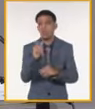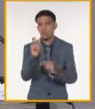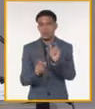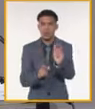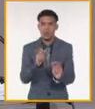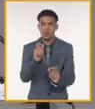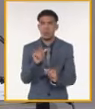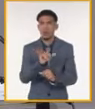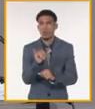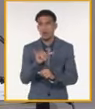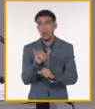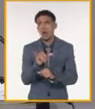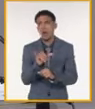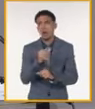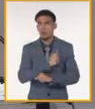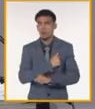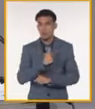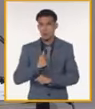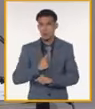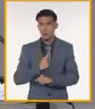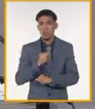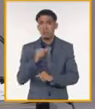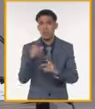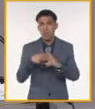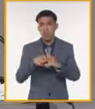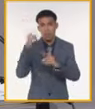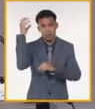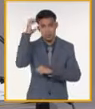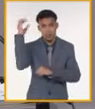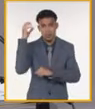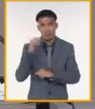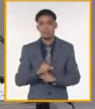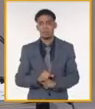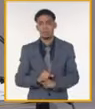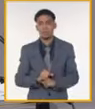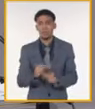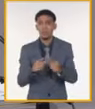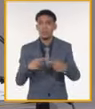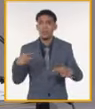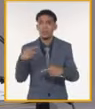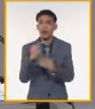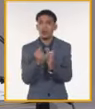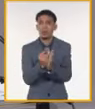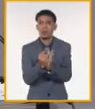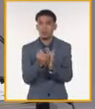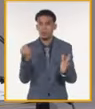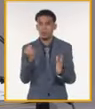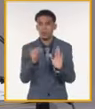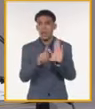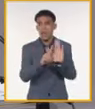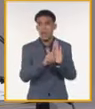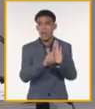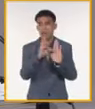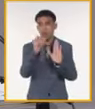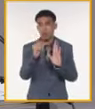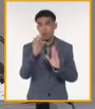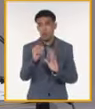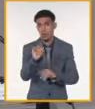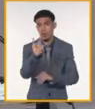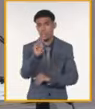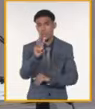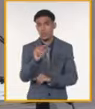actores económicos estatales Y no y no estatales en esta ocasión las actualizaciones vienen por este decreto ley el número 93 y